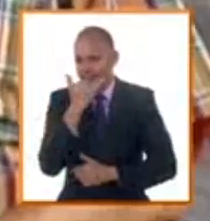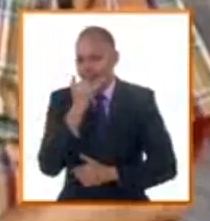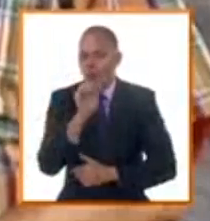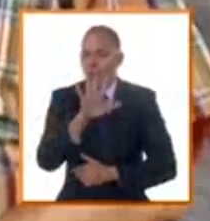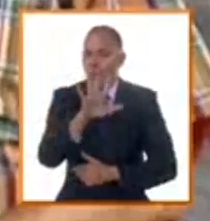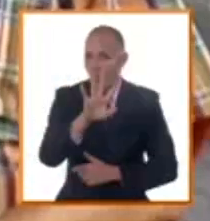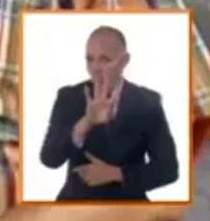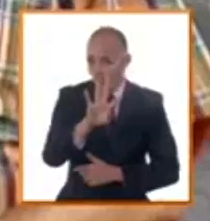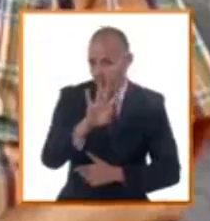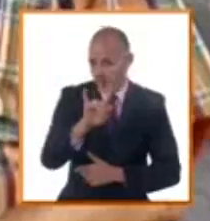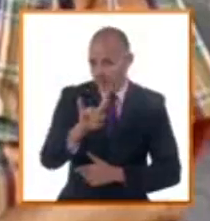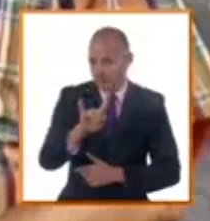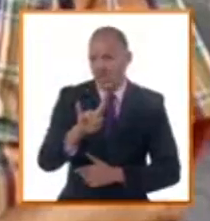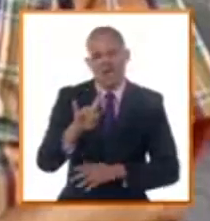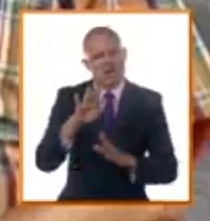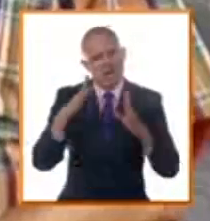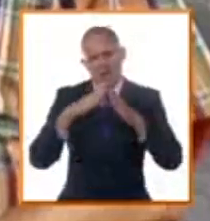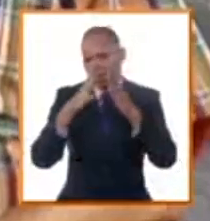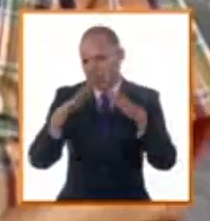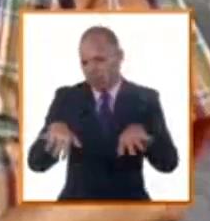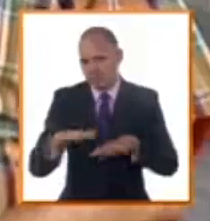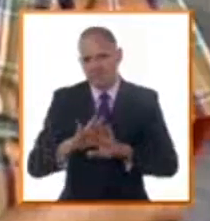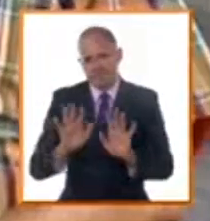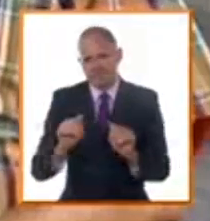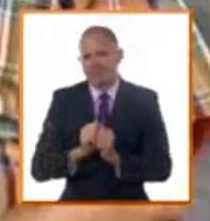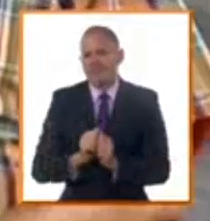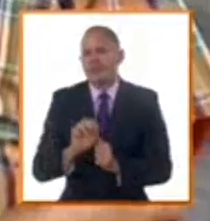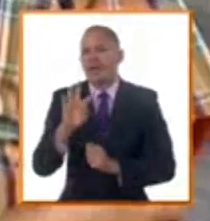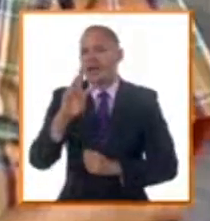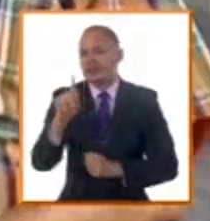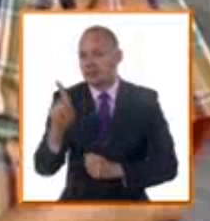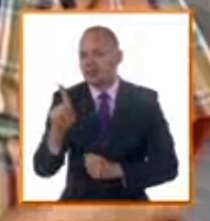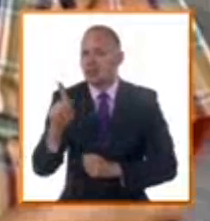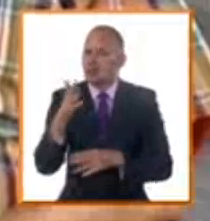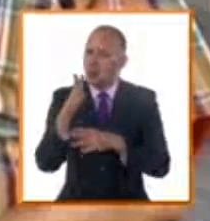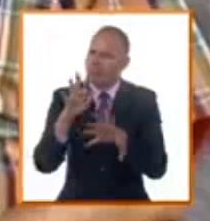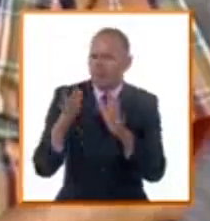49 derrumbes totales de vivienda, 31 parciales,